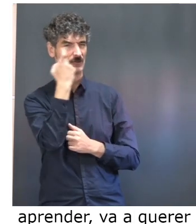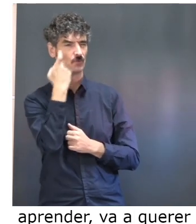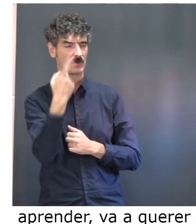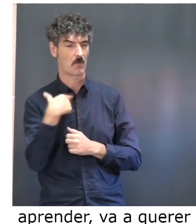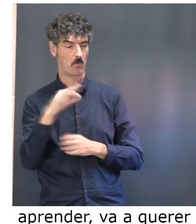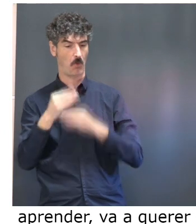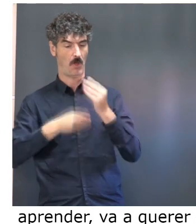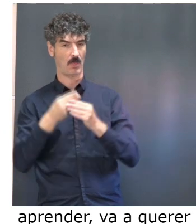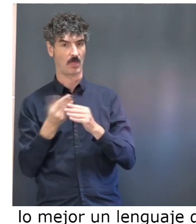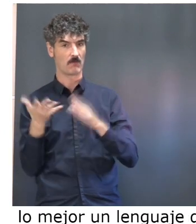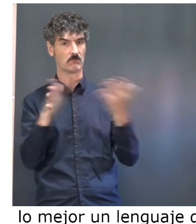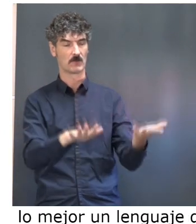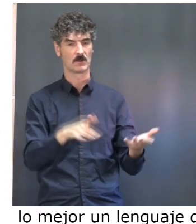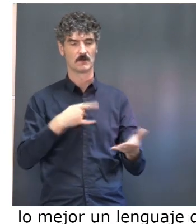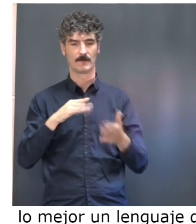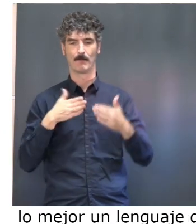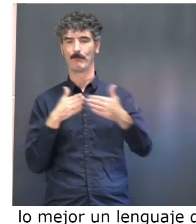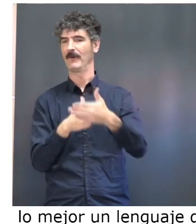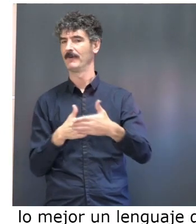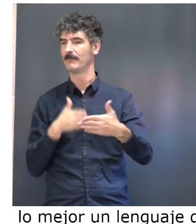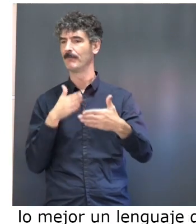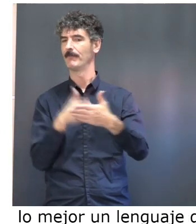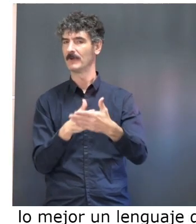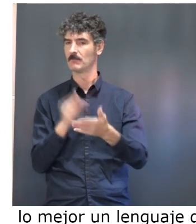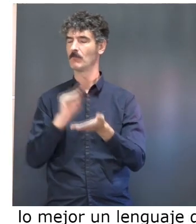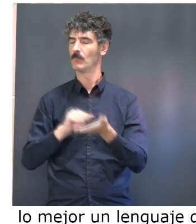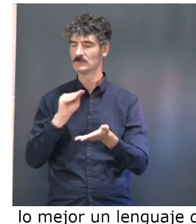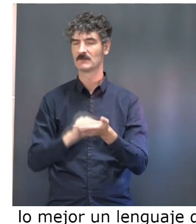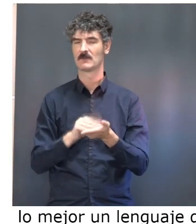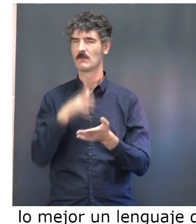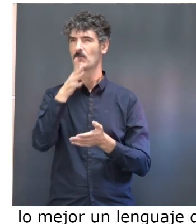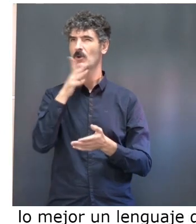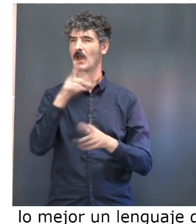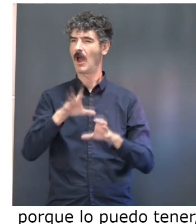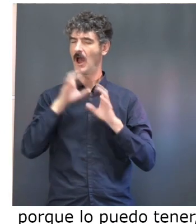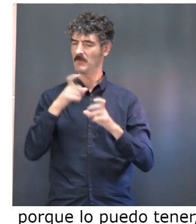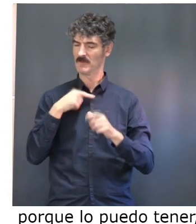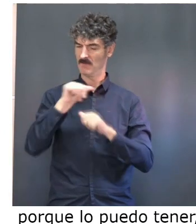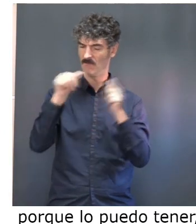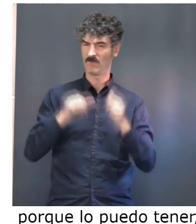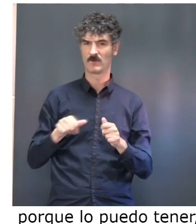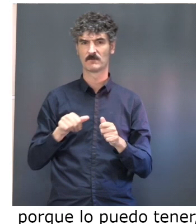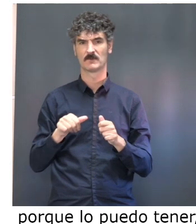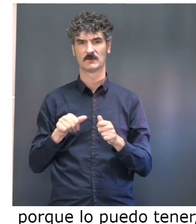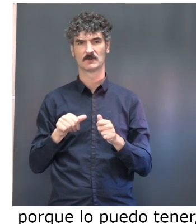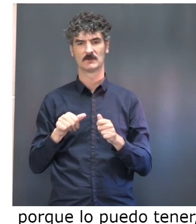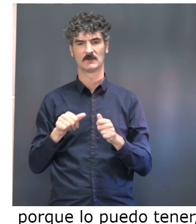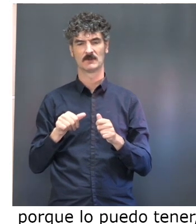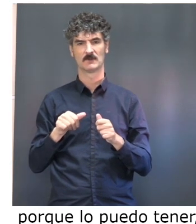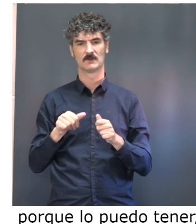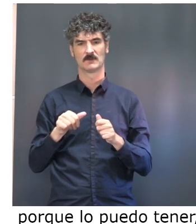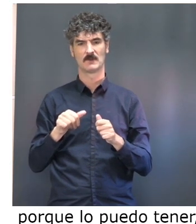tener, o porque no plantearme esa barrera que sigue estando muchas veces, ¿no? O porque ahora aprender a manejar toda esta cantidad